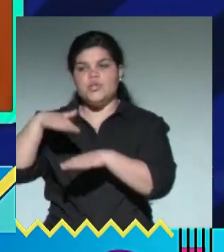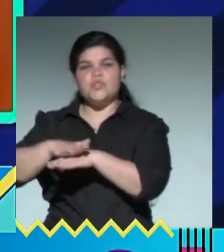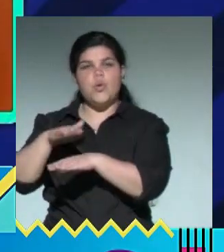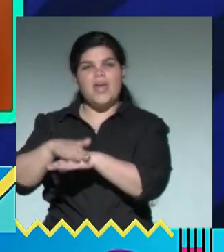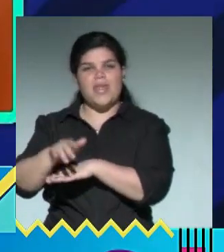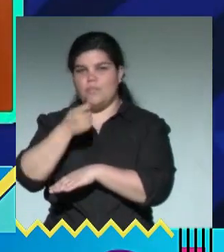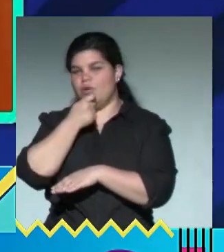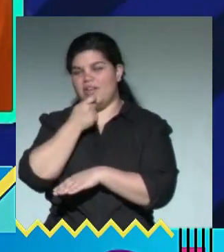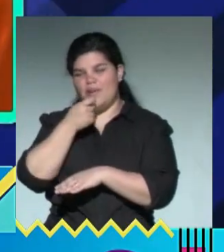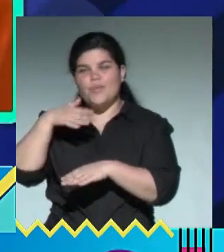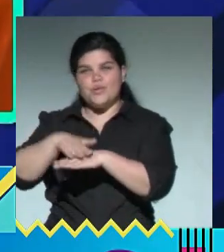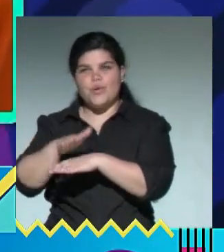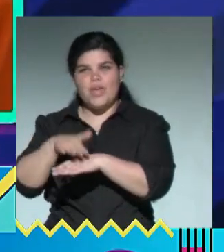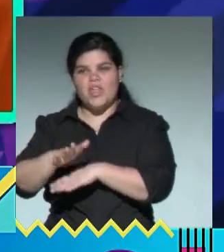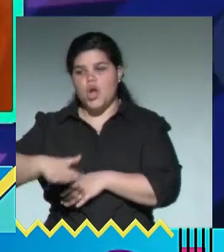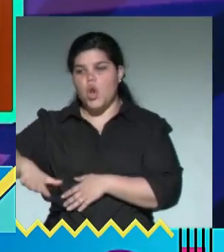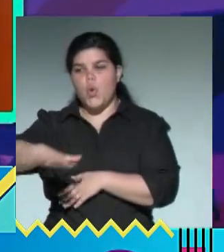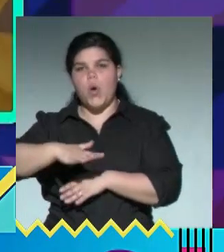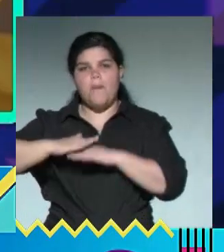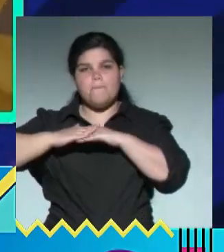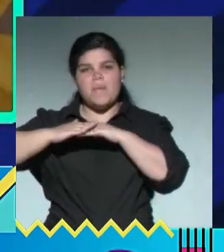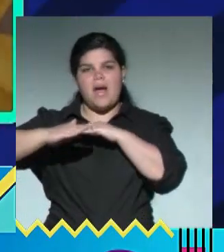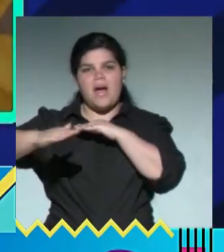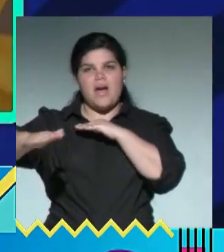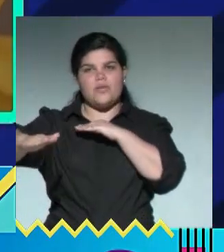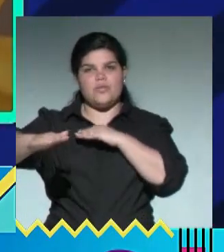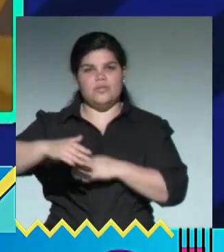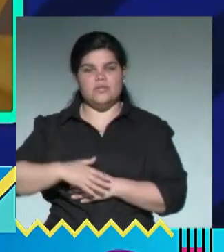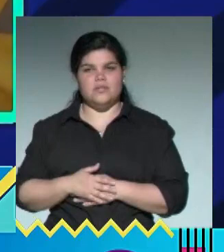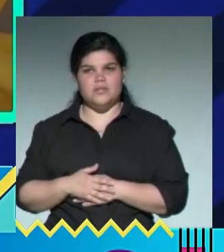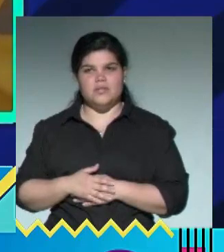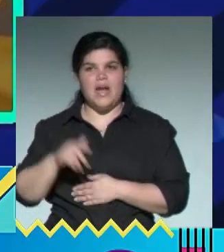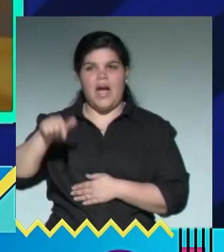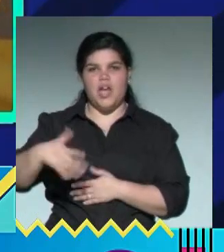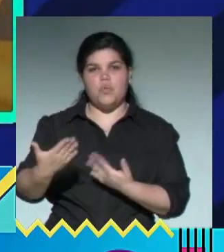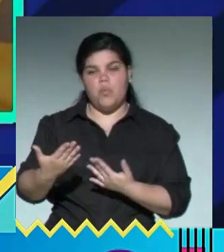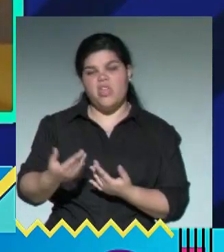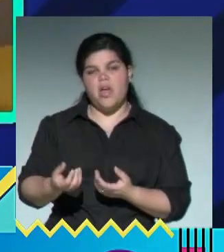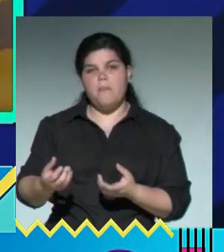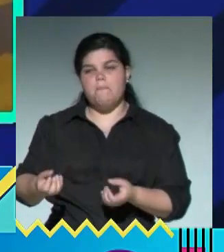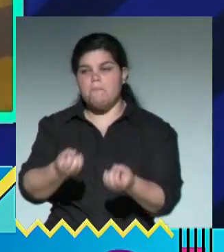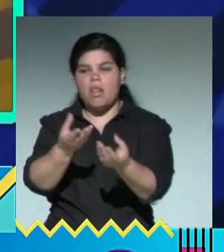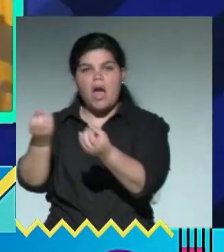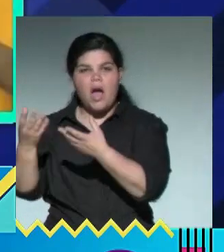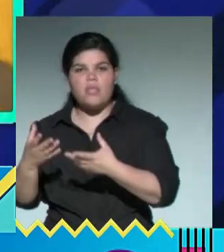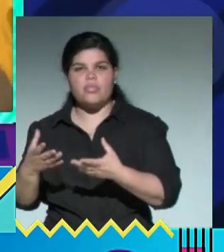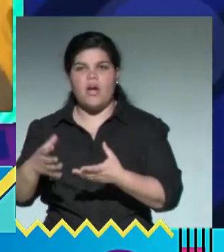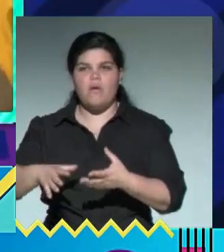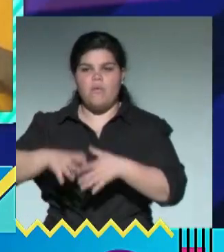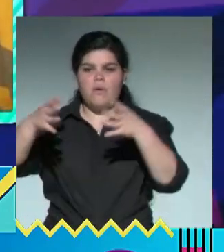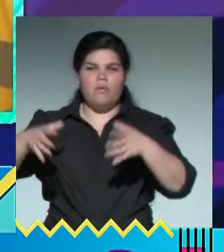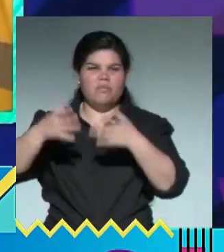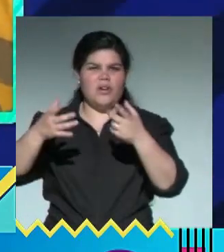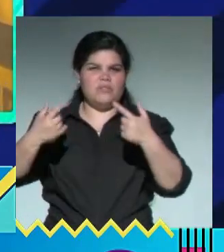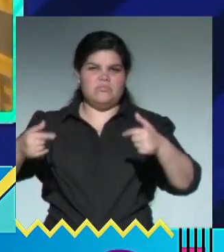en las ciudades, son terrenos planos, donde podemos llegar a tener jarillas, arbustos, yuyos